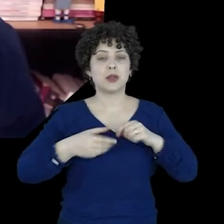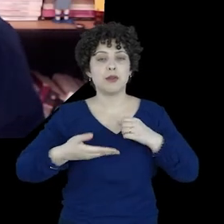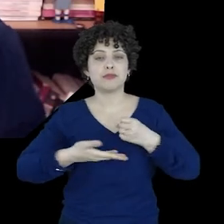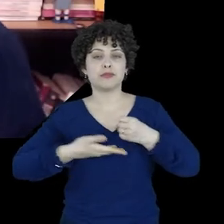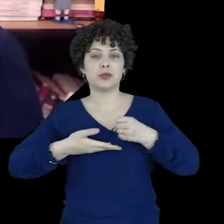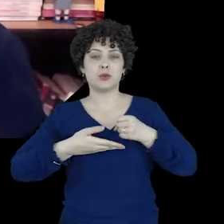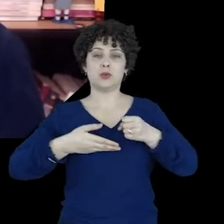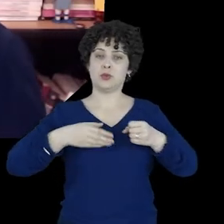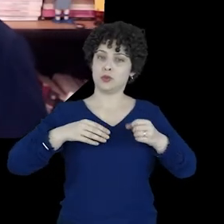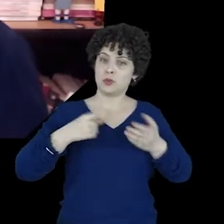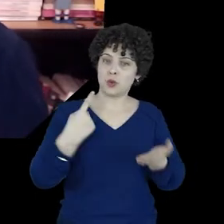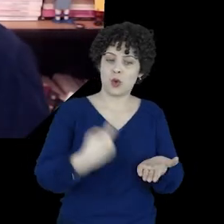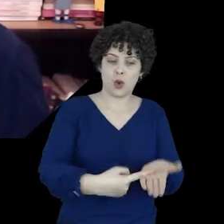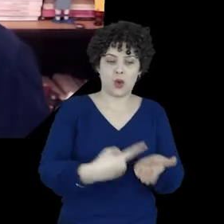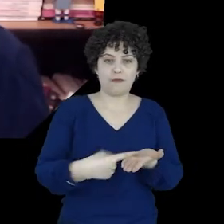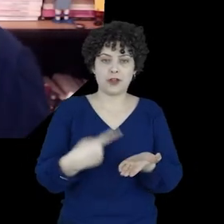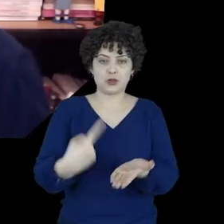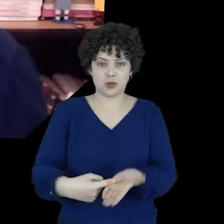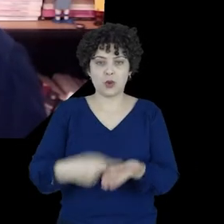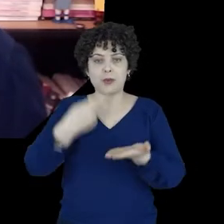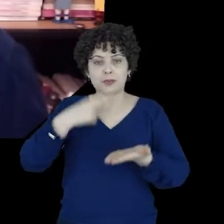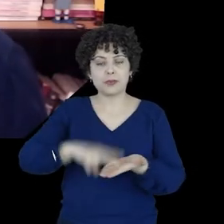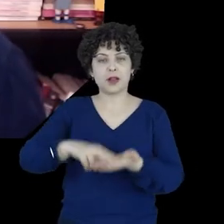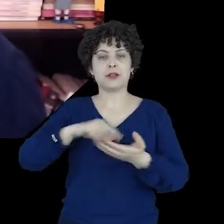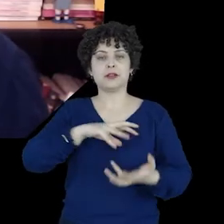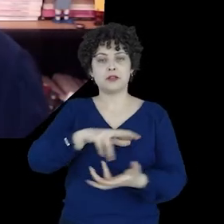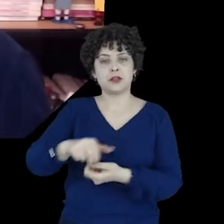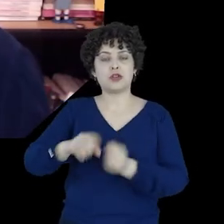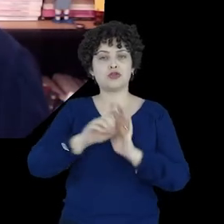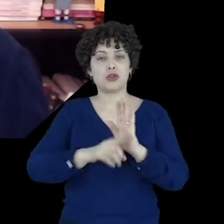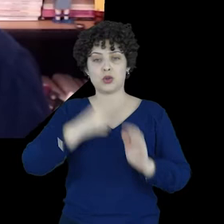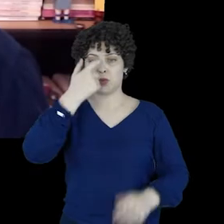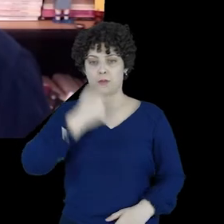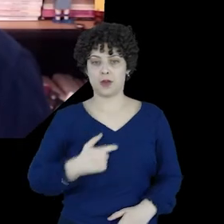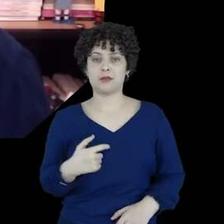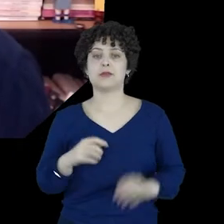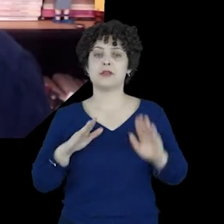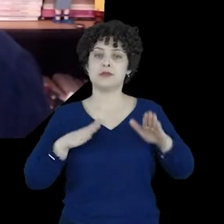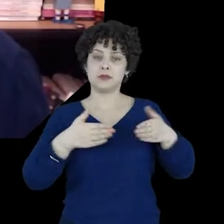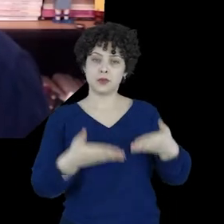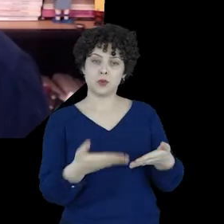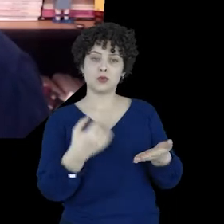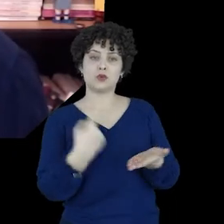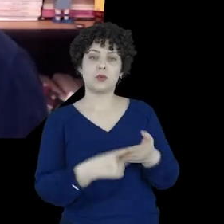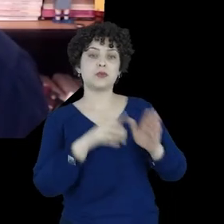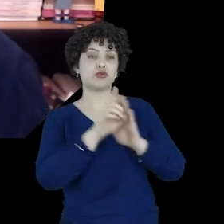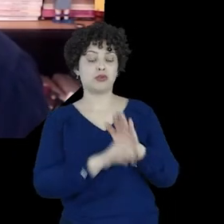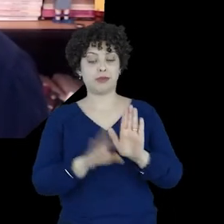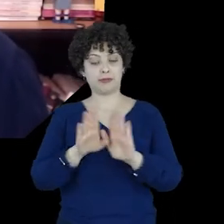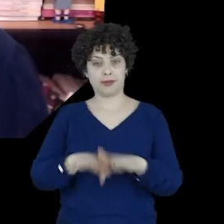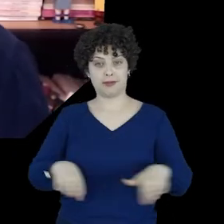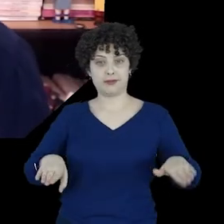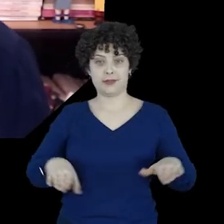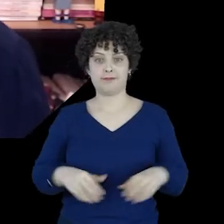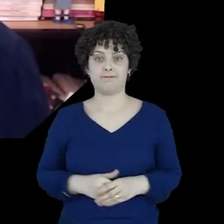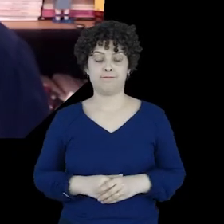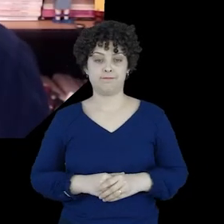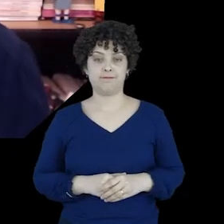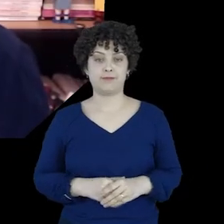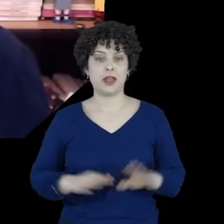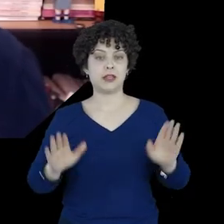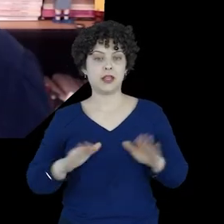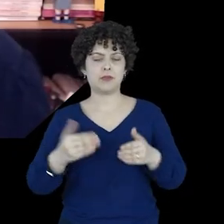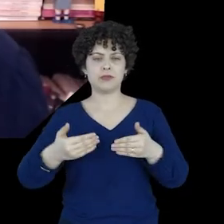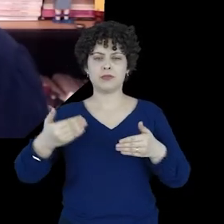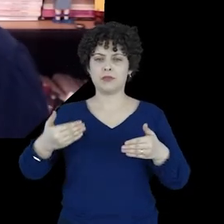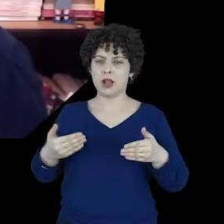base las convenciones internacionales sobre los derechos humanos y, en este caso en específico, la Convención de los Derechos de los Niños.